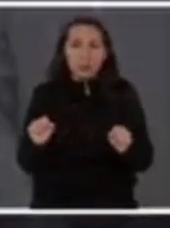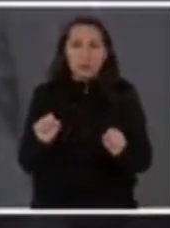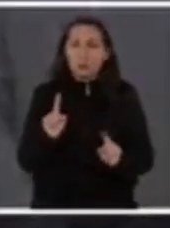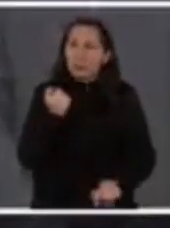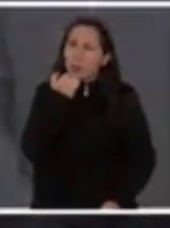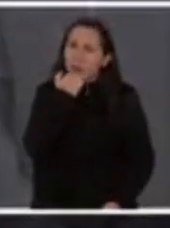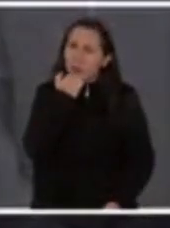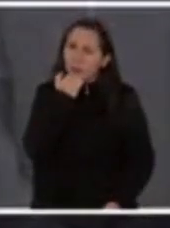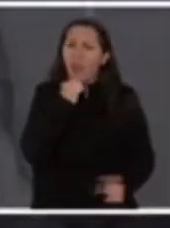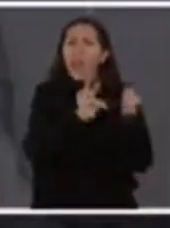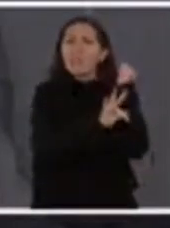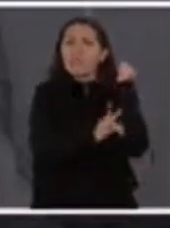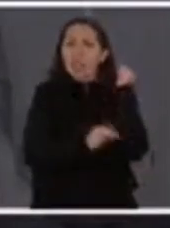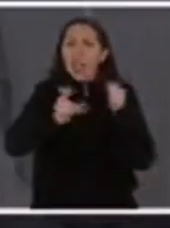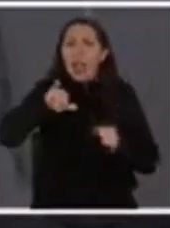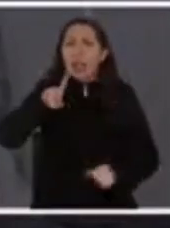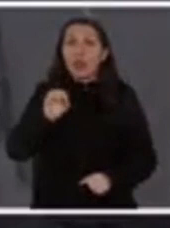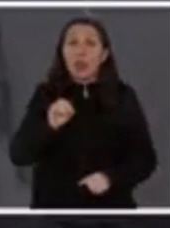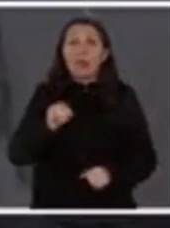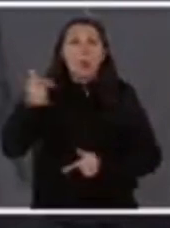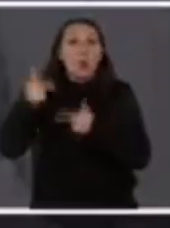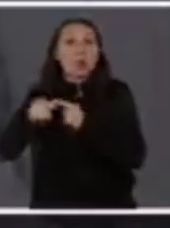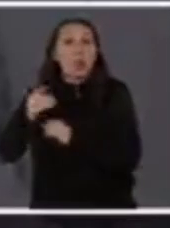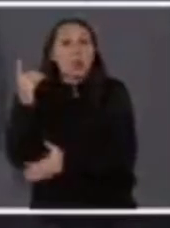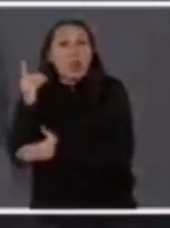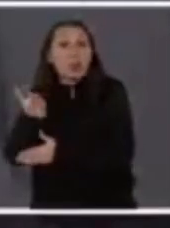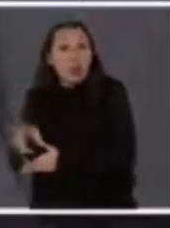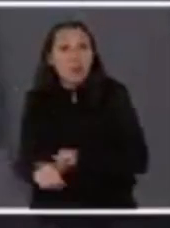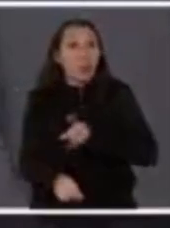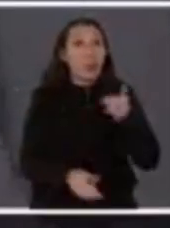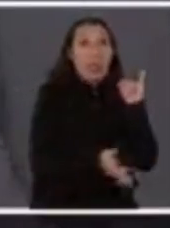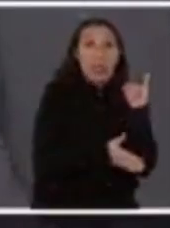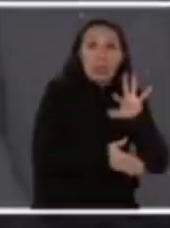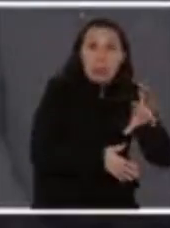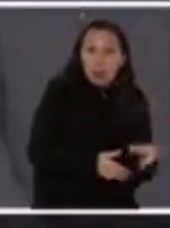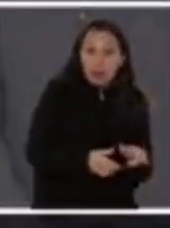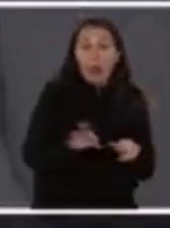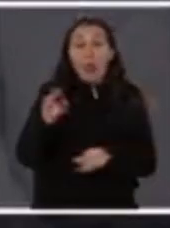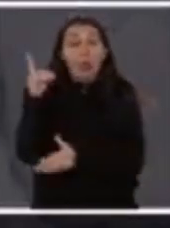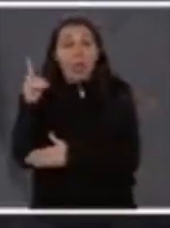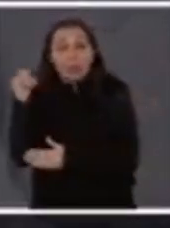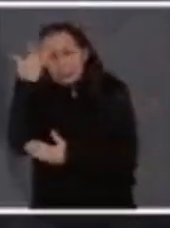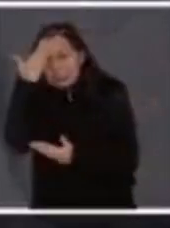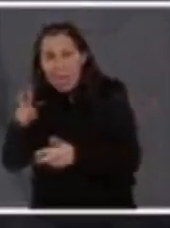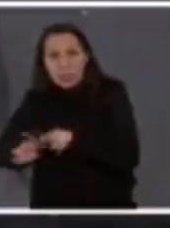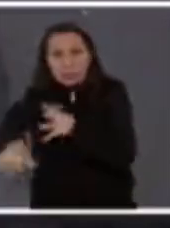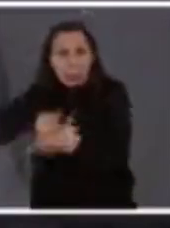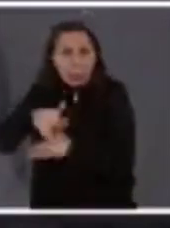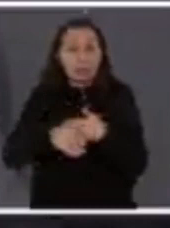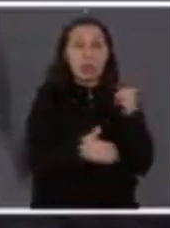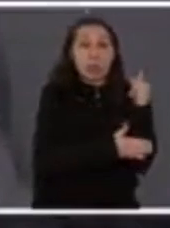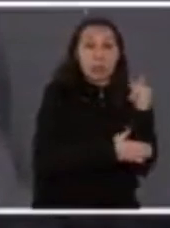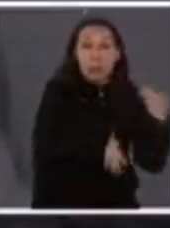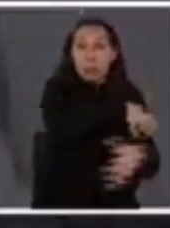no me equivoco, el fiscal Gajardo, cuando un político de derecha roba y después roba uno de izquierda, o cuando un político de derecha hace algo turbio y después hace algo turbio uno de